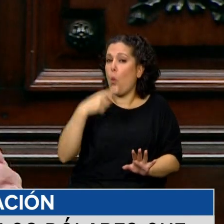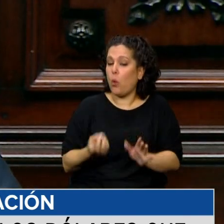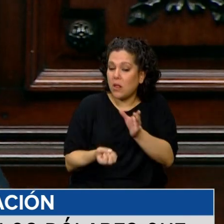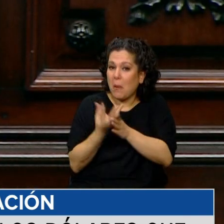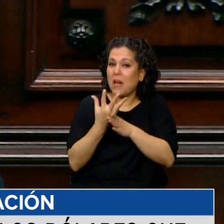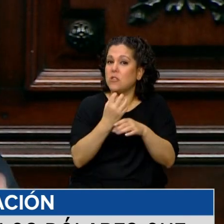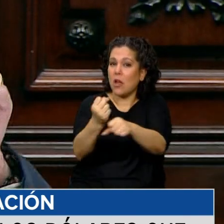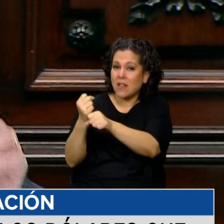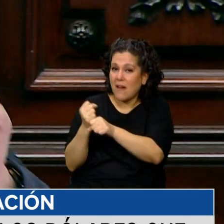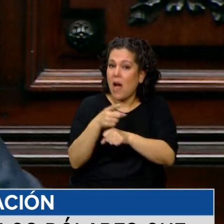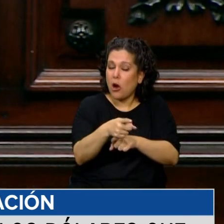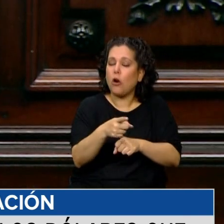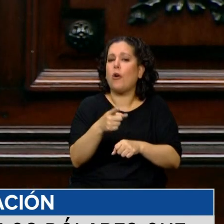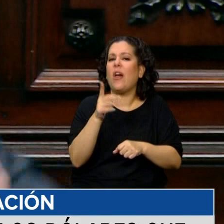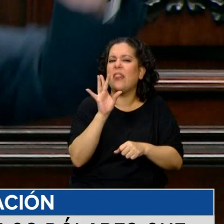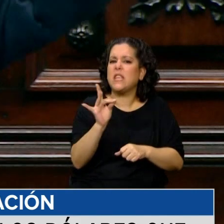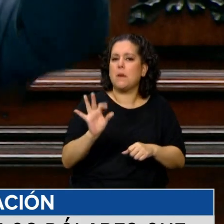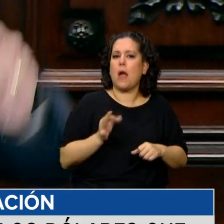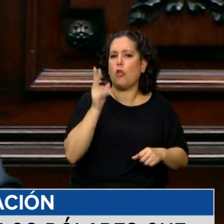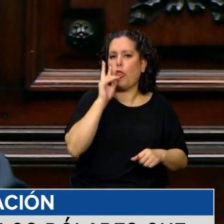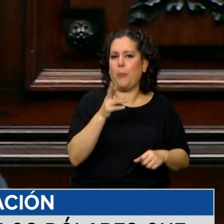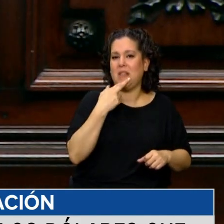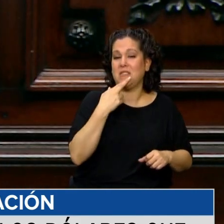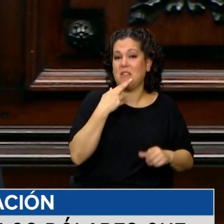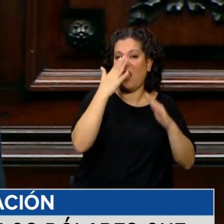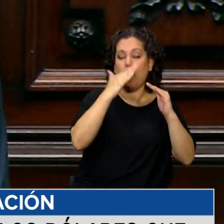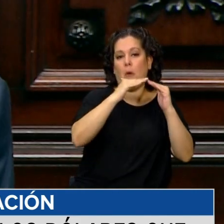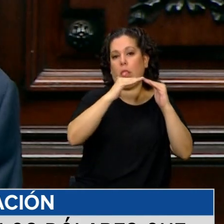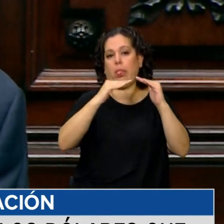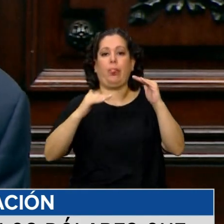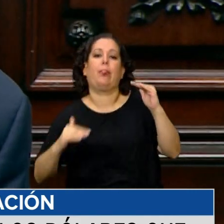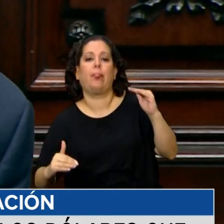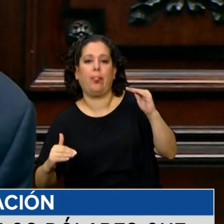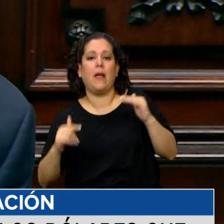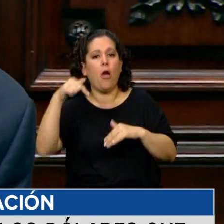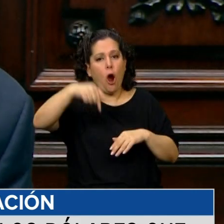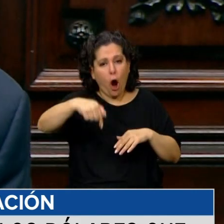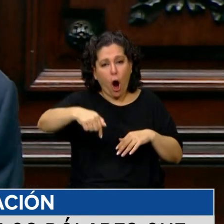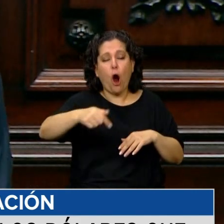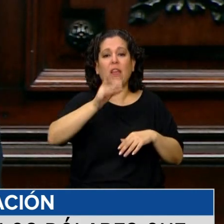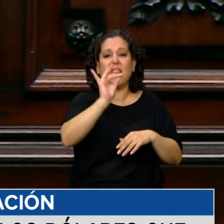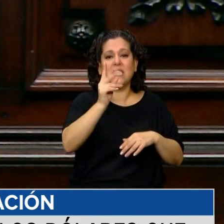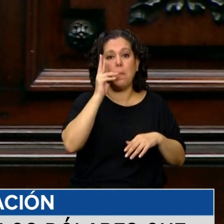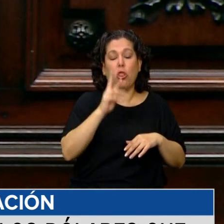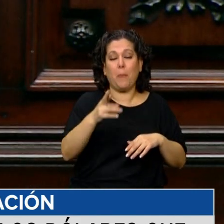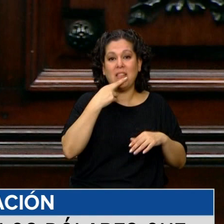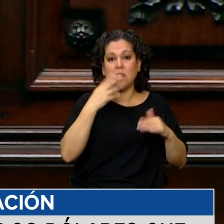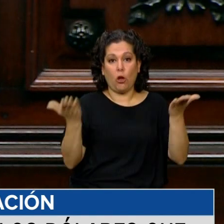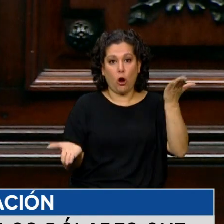de empleo durante la gestión de Macri fue diciembre del 2017. Desde ahí bajó. Y hoy estamos arriba de ese diciembre del